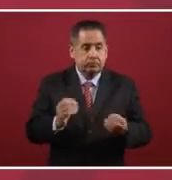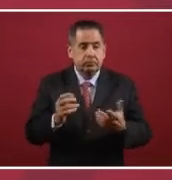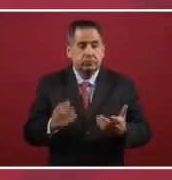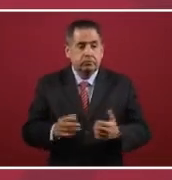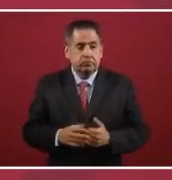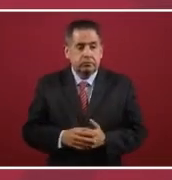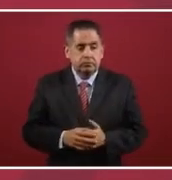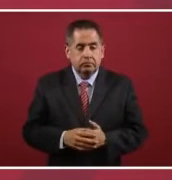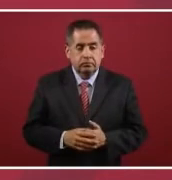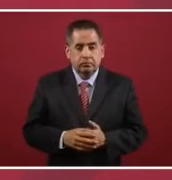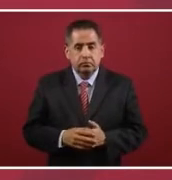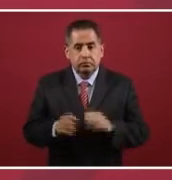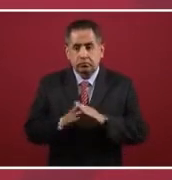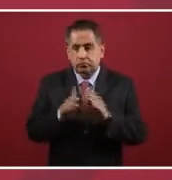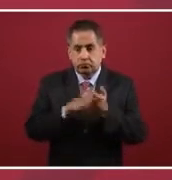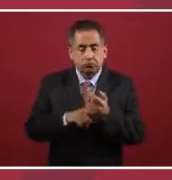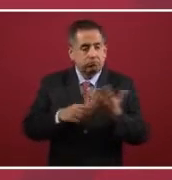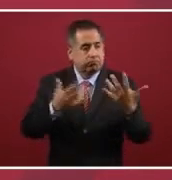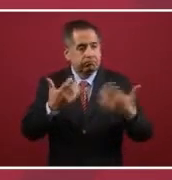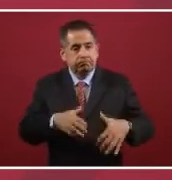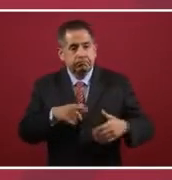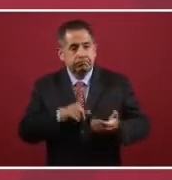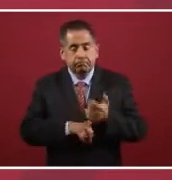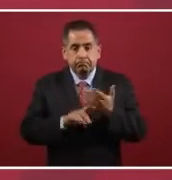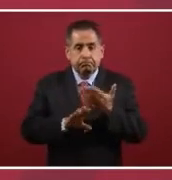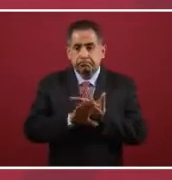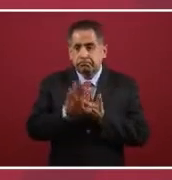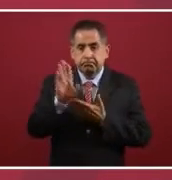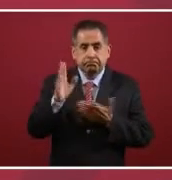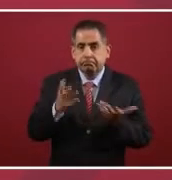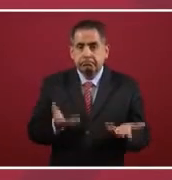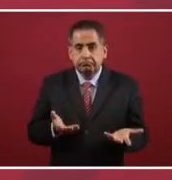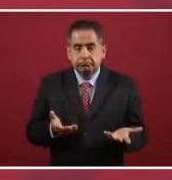o de las empresas fantasmas.